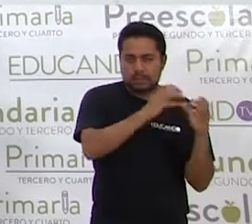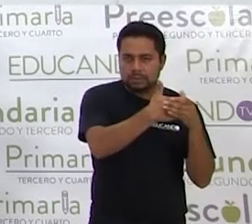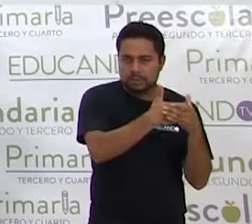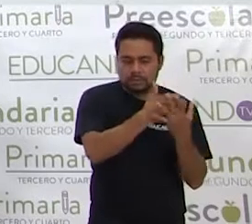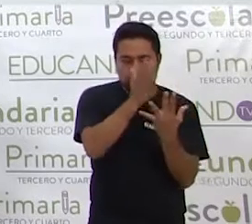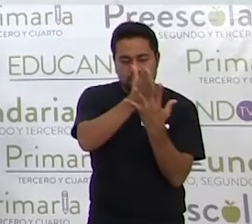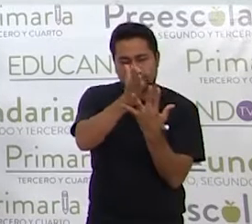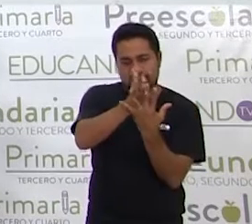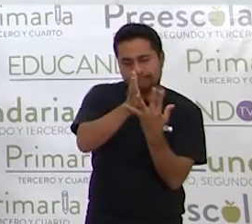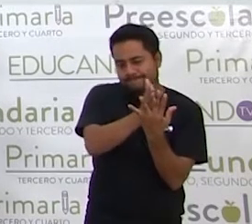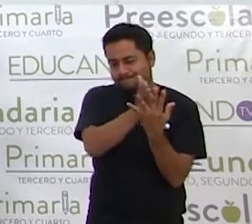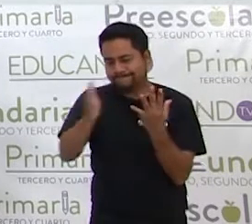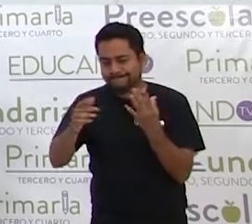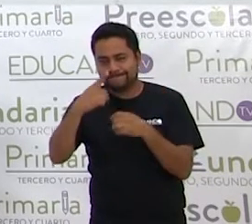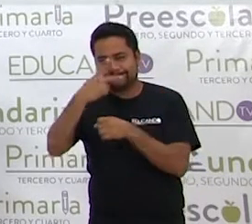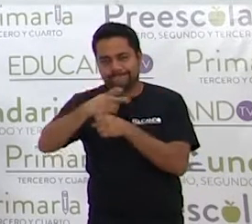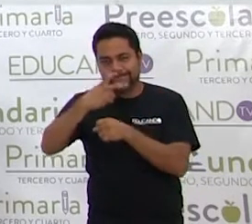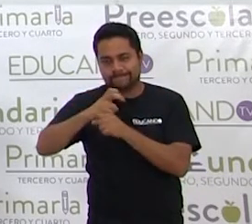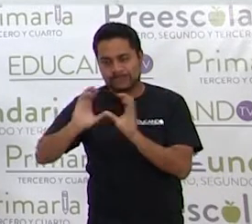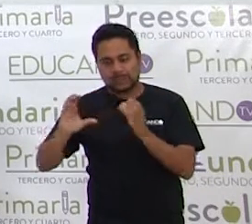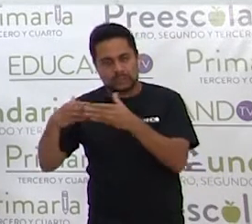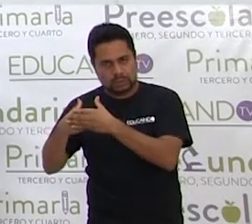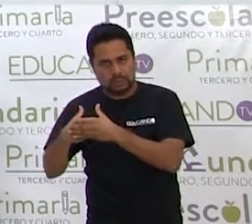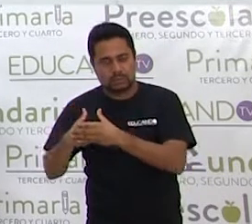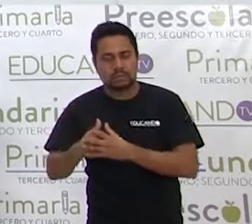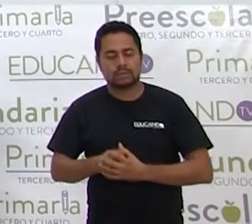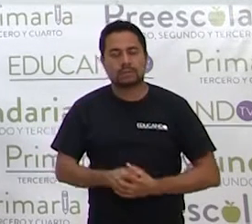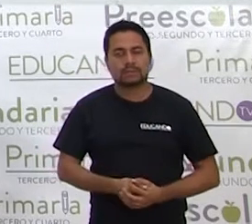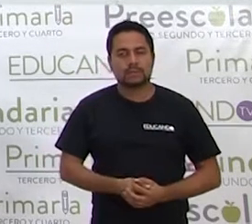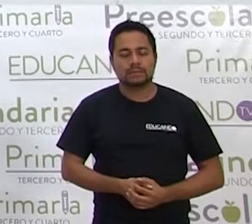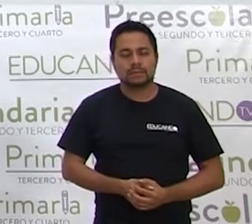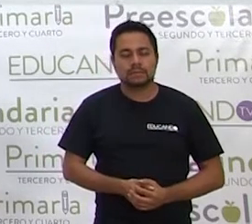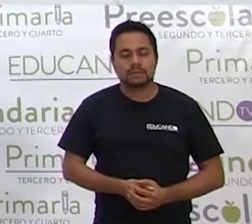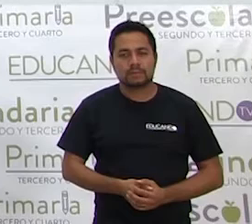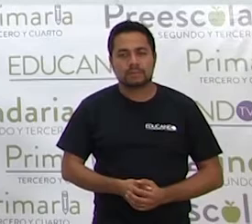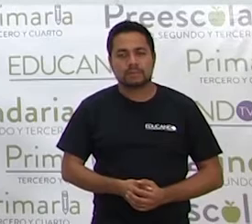y segundo miembro